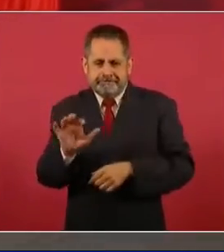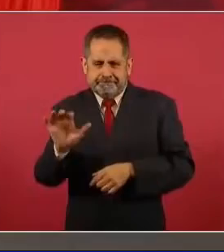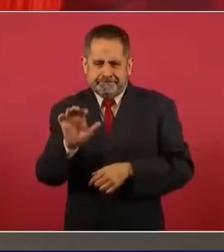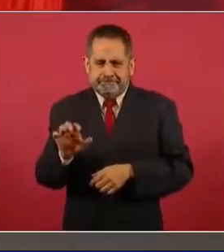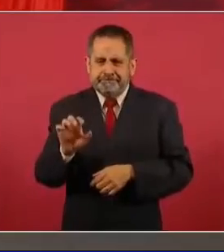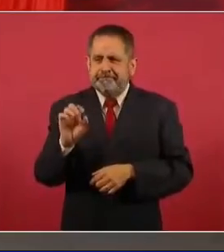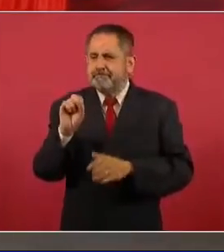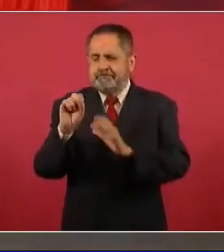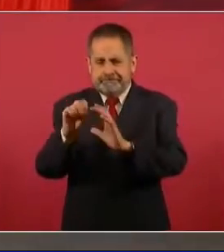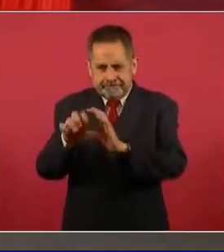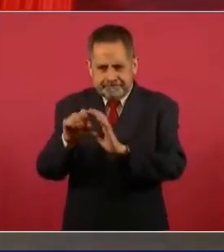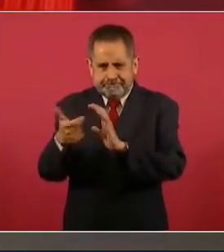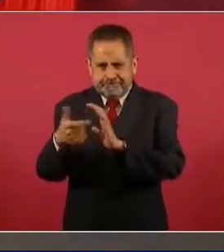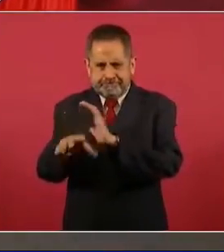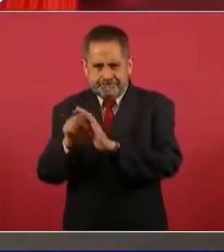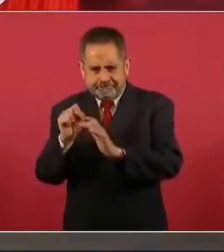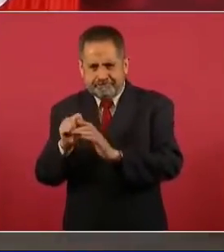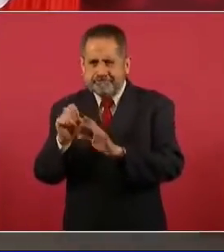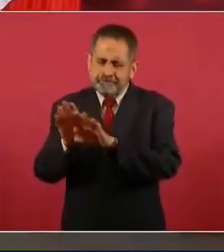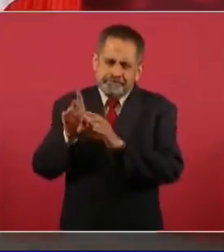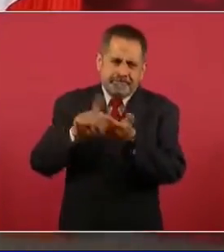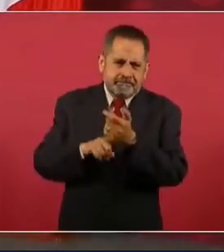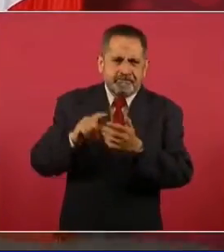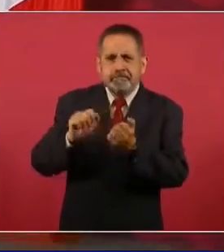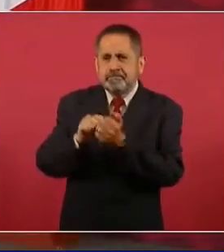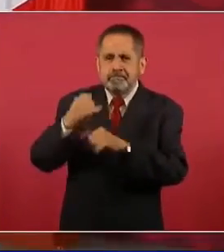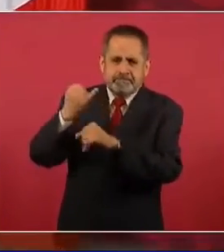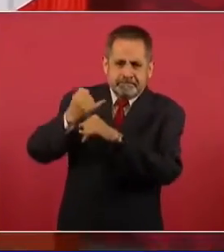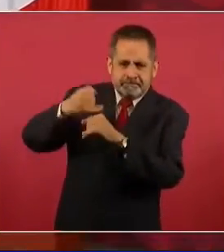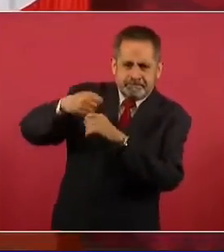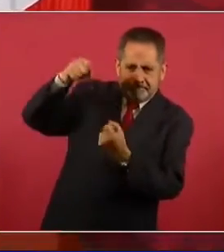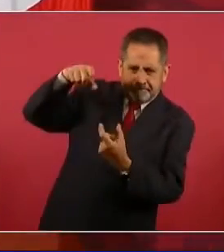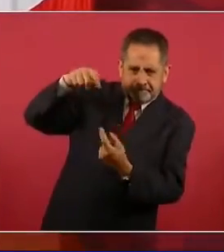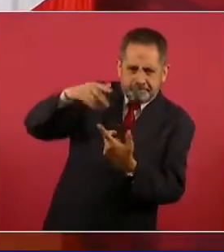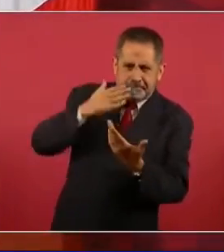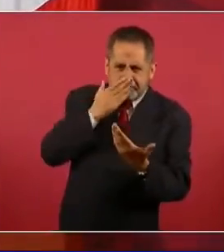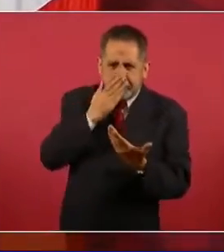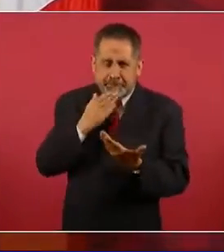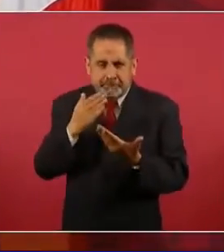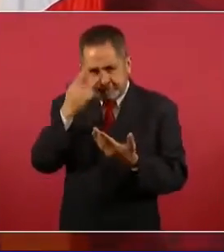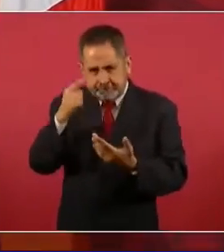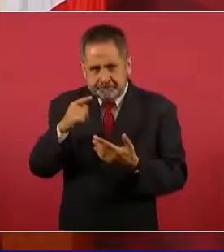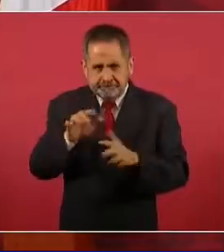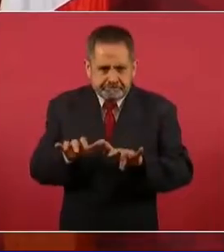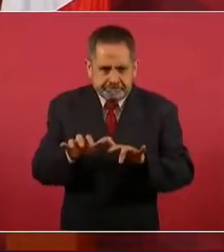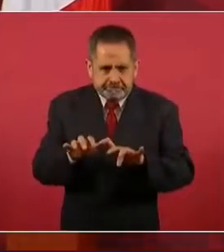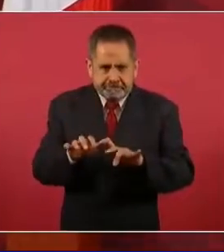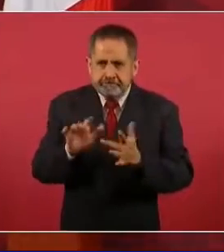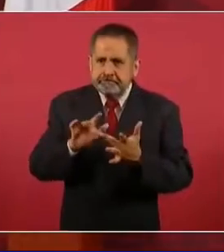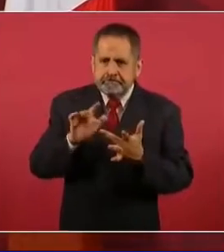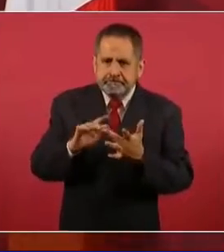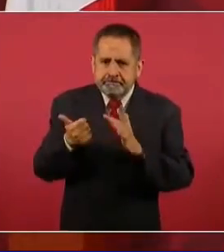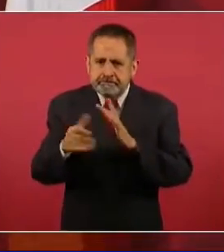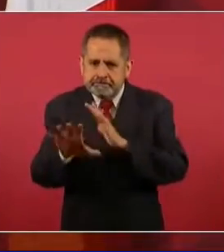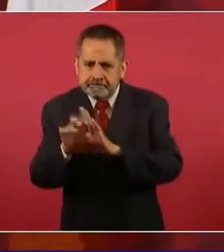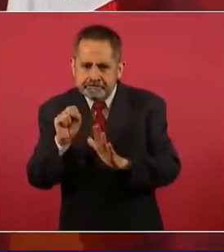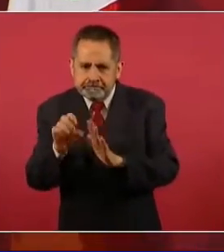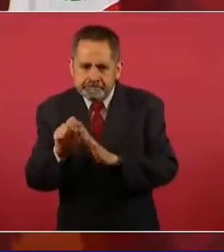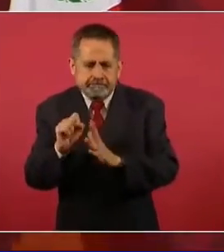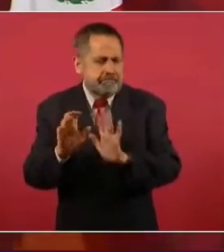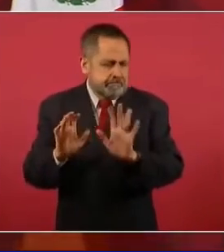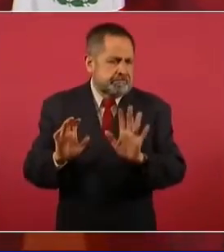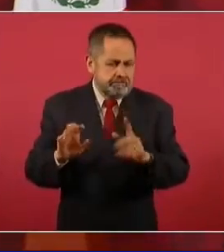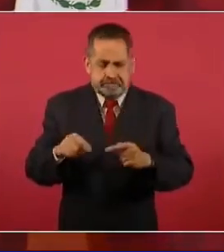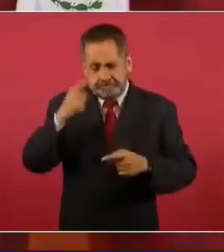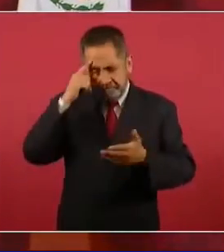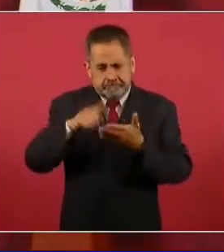el equipamiento y el internet para poder hacer las operaciones. Entonces, este año